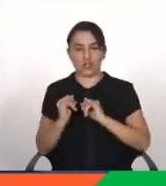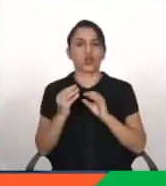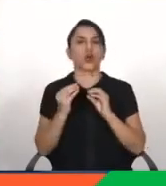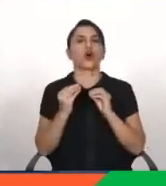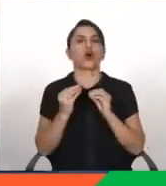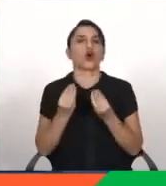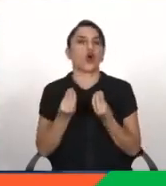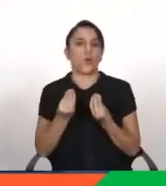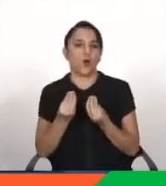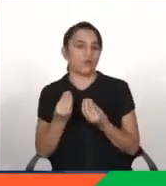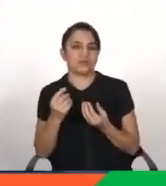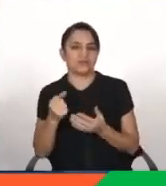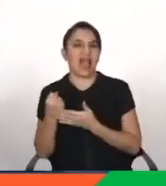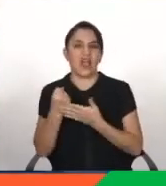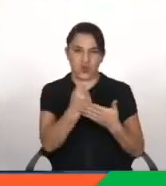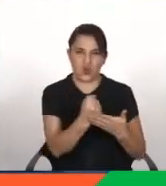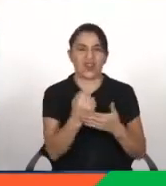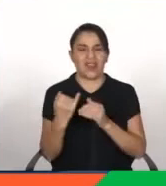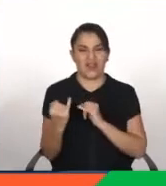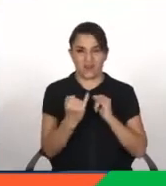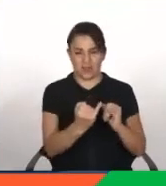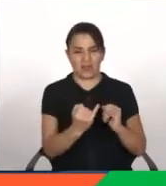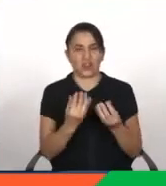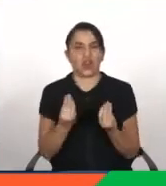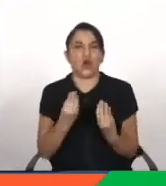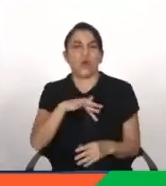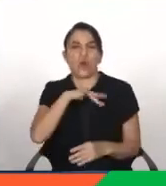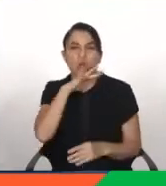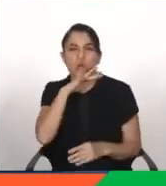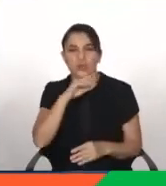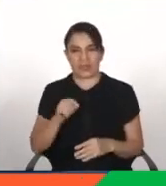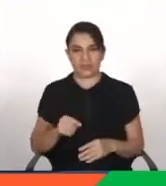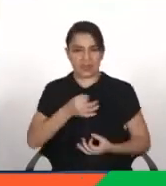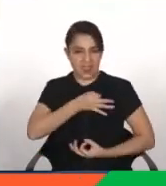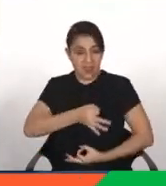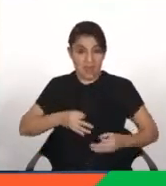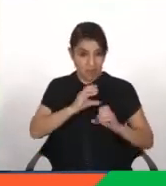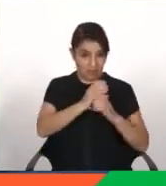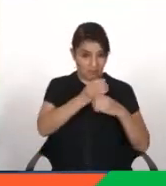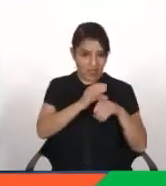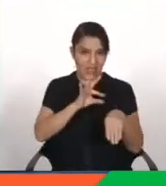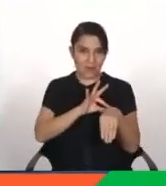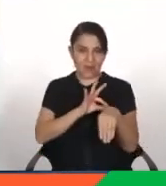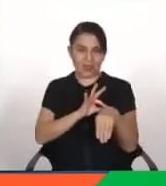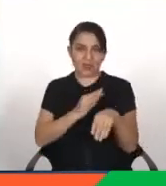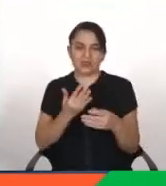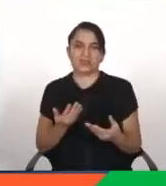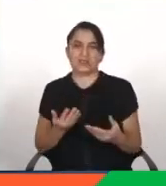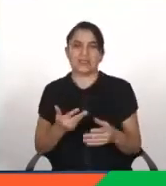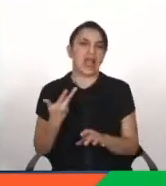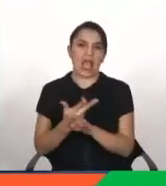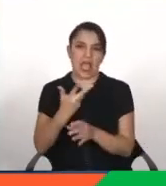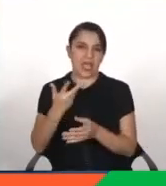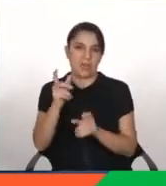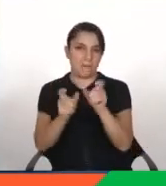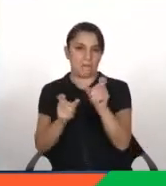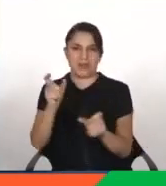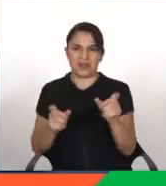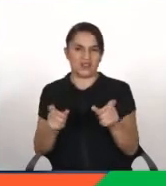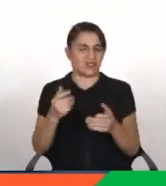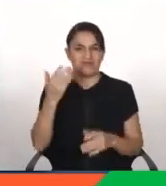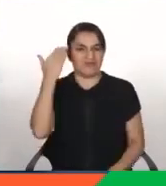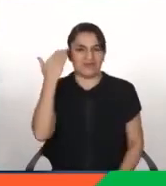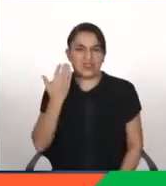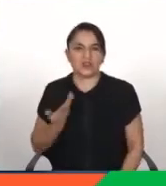la revolución genética en algún momento en la biomedicina. Creo que es una pasada. O sea, por decirte alguna cosa así como reciente que se me ocurra. Claro, hay muchísimas, ¿no? Pero